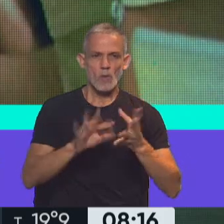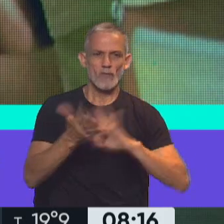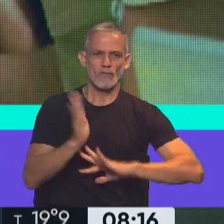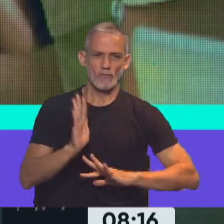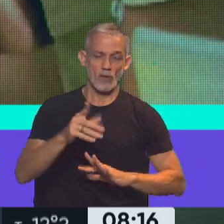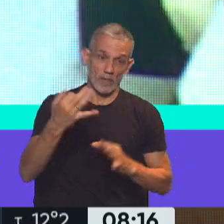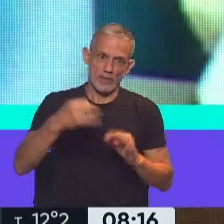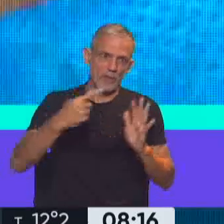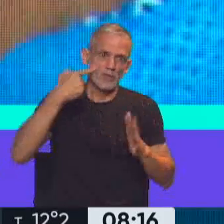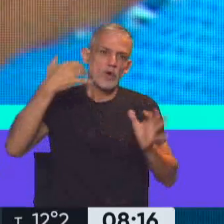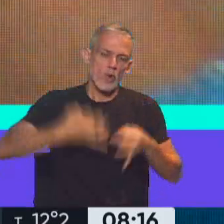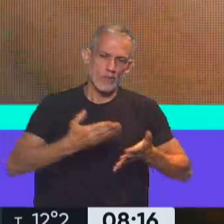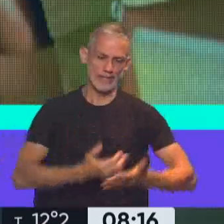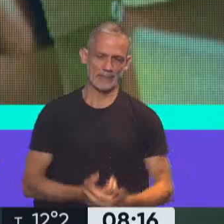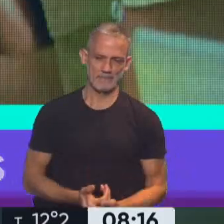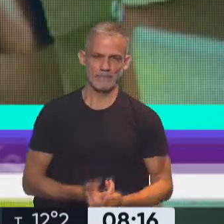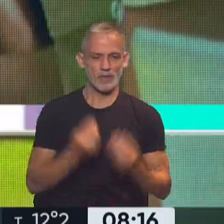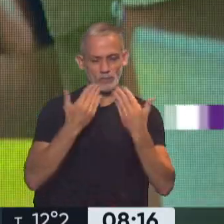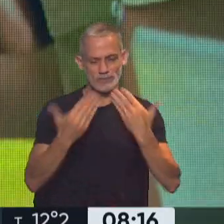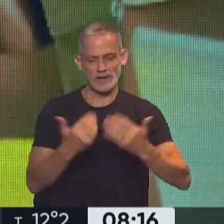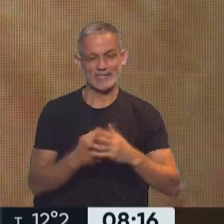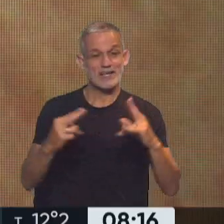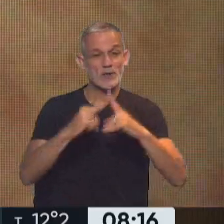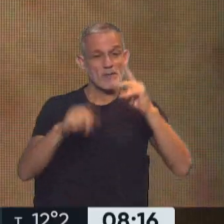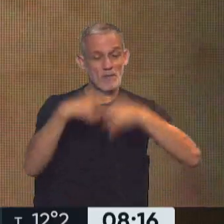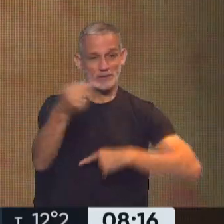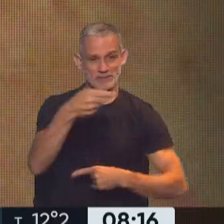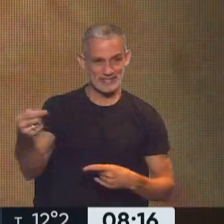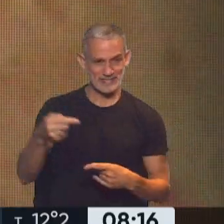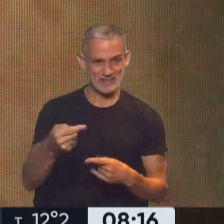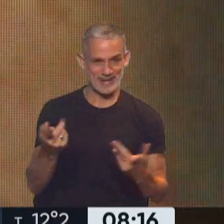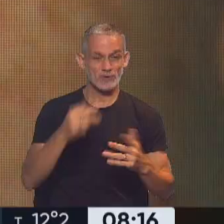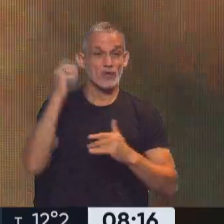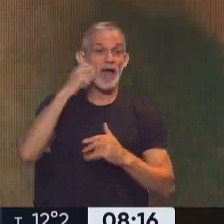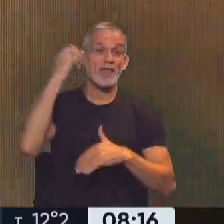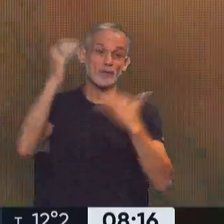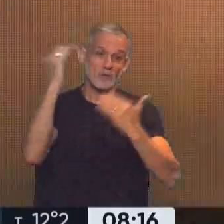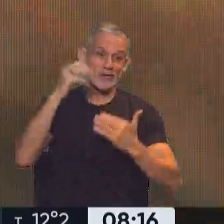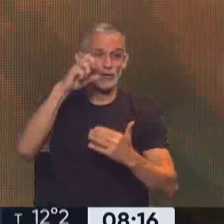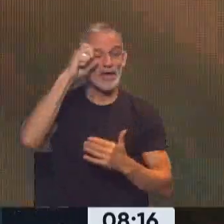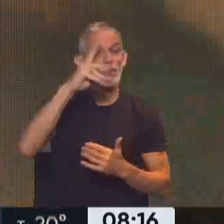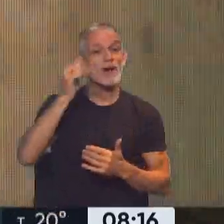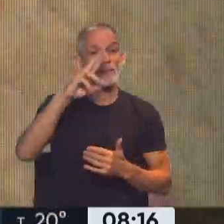supuesto tiene que cumplir dos muchísimas gracias no gracias encontramos la semana próxima con todos los adultos mayores y el doctor eduardo pérez seguimos de esa manera